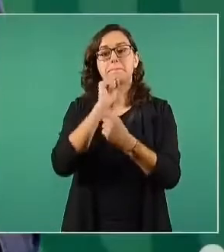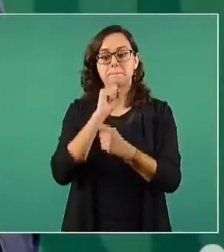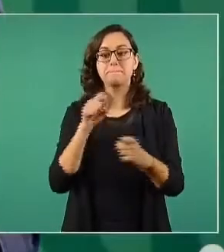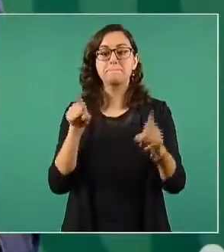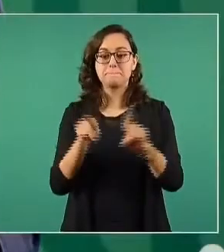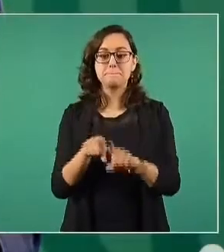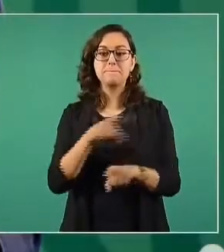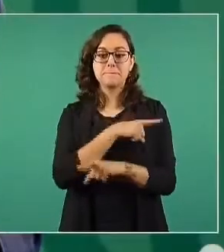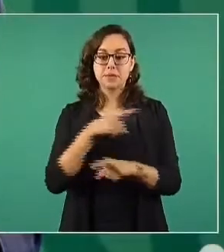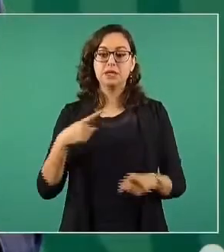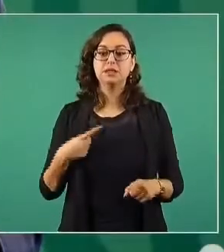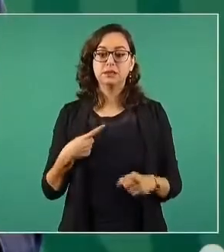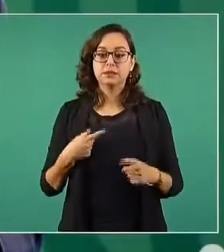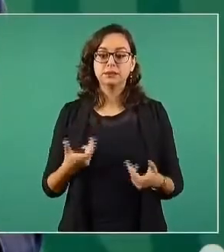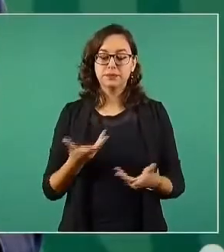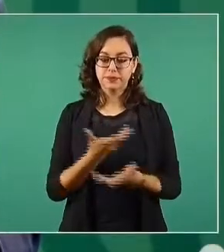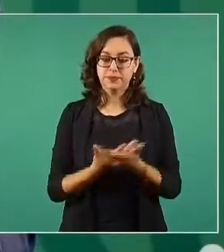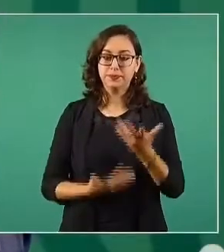actuar con rectitud,